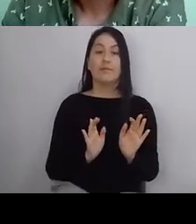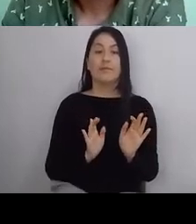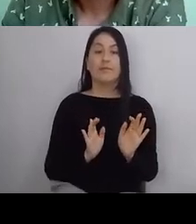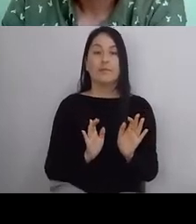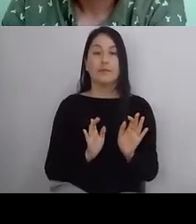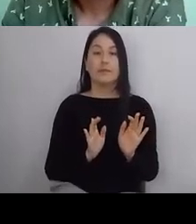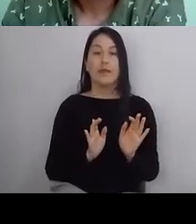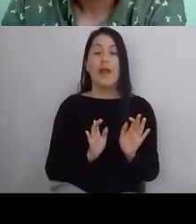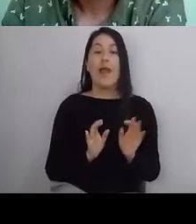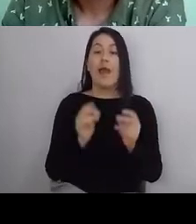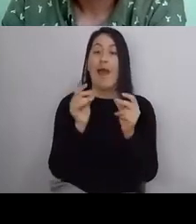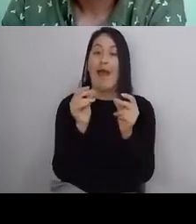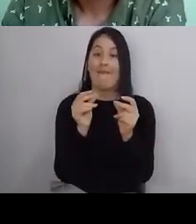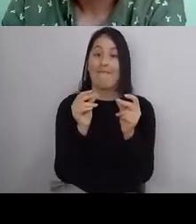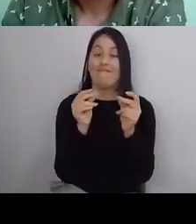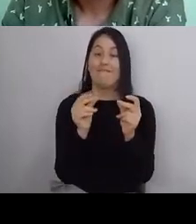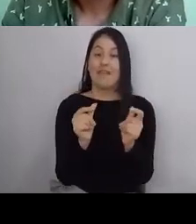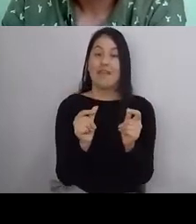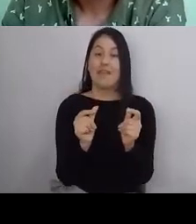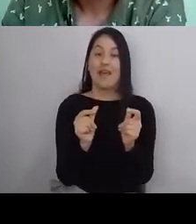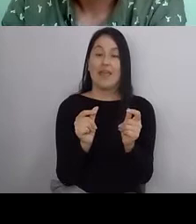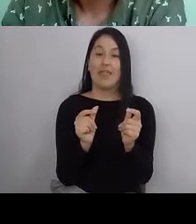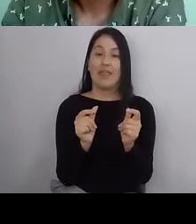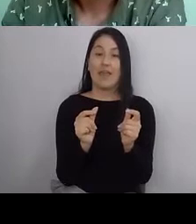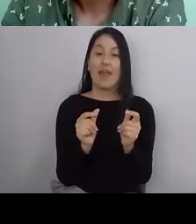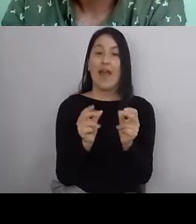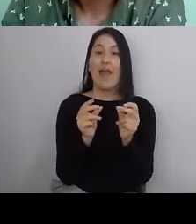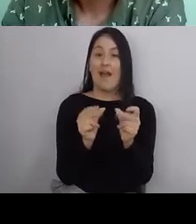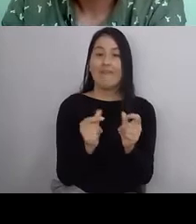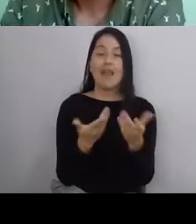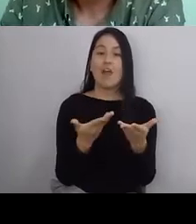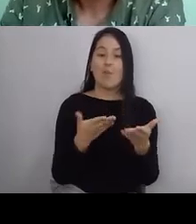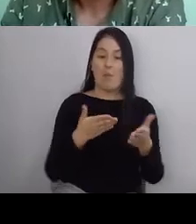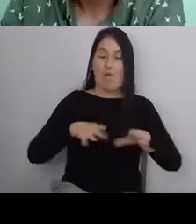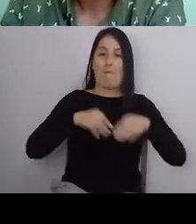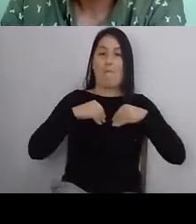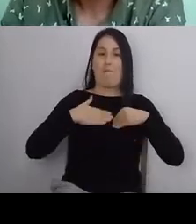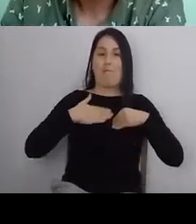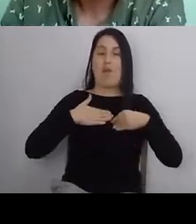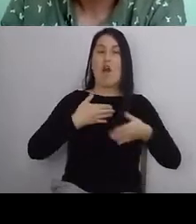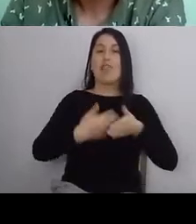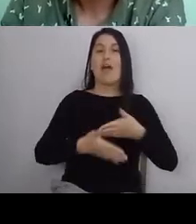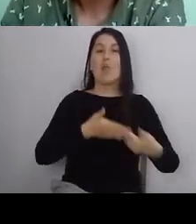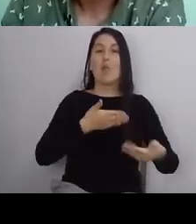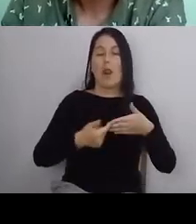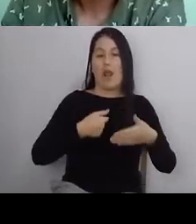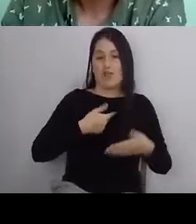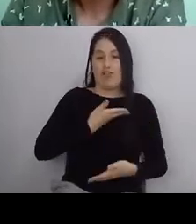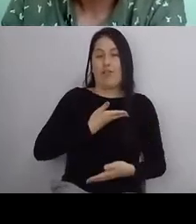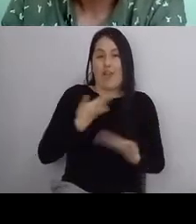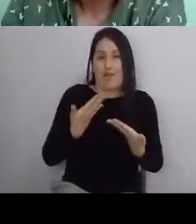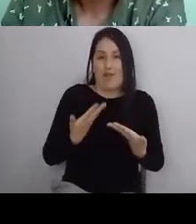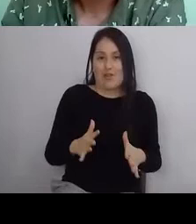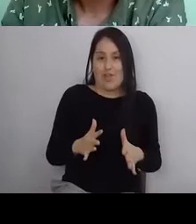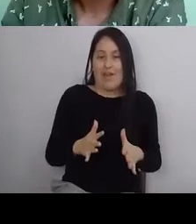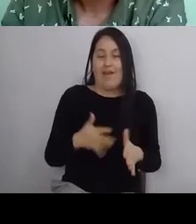que habilidad es algo que ya tenemos quizás innato, podría ser algo que naturalmente